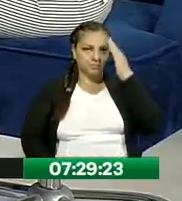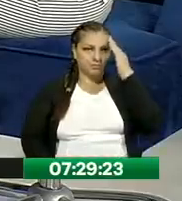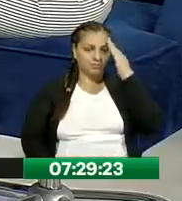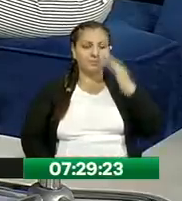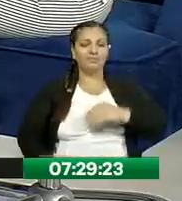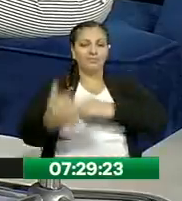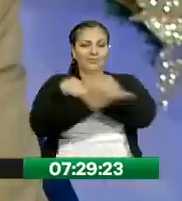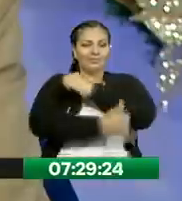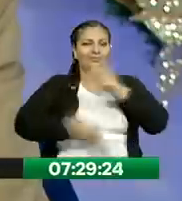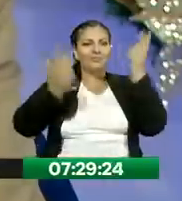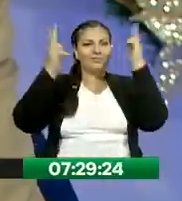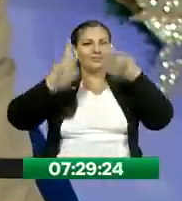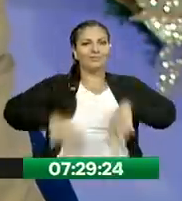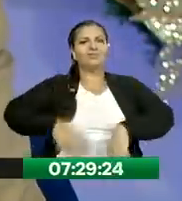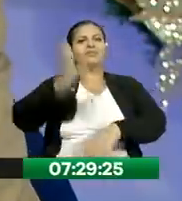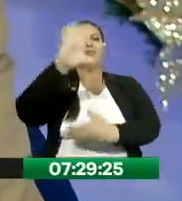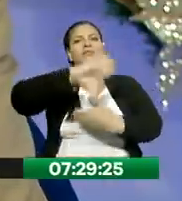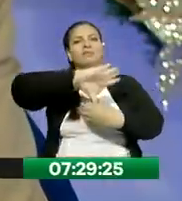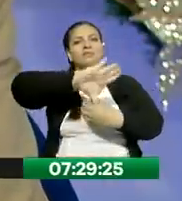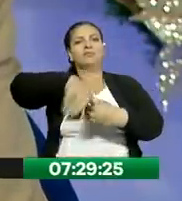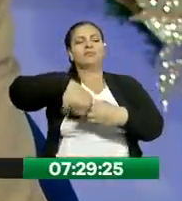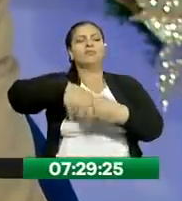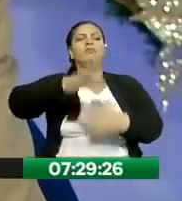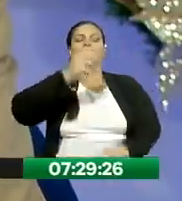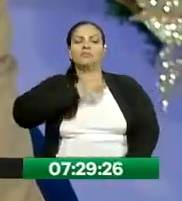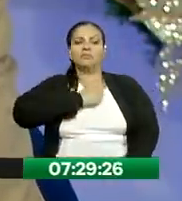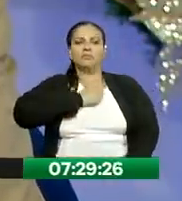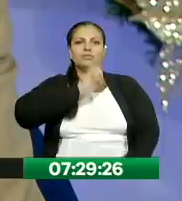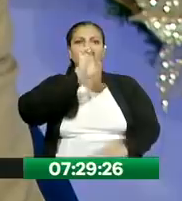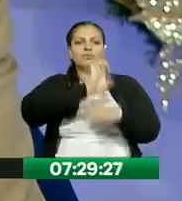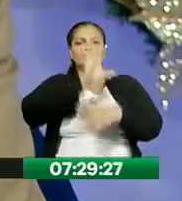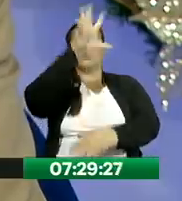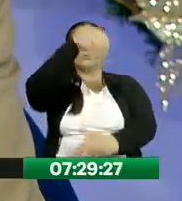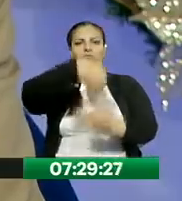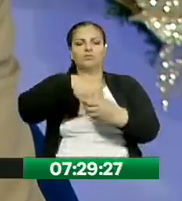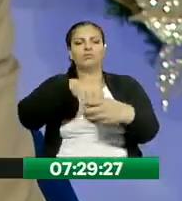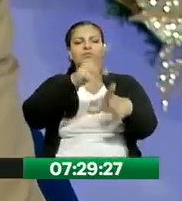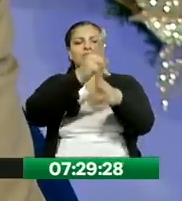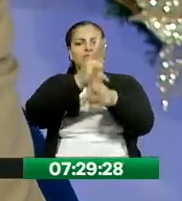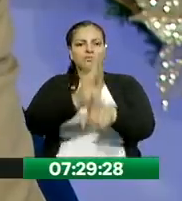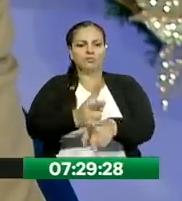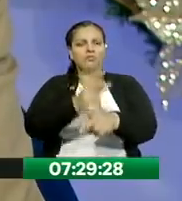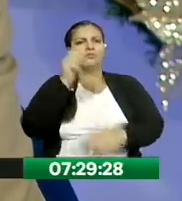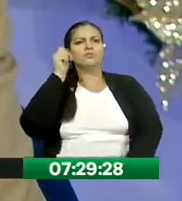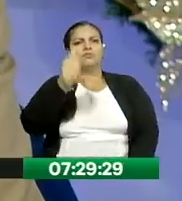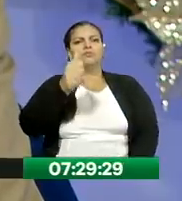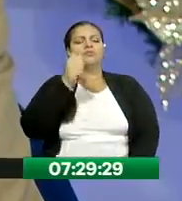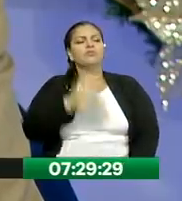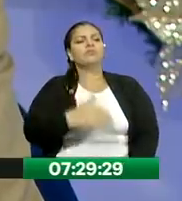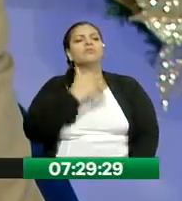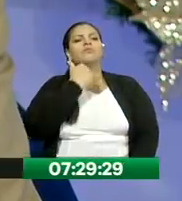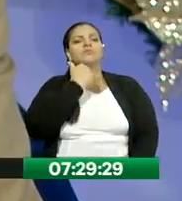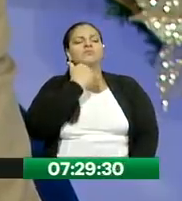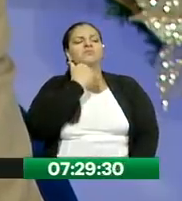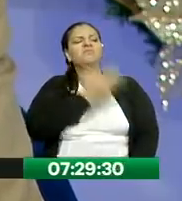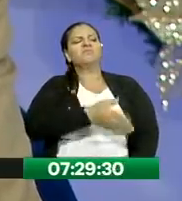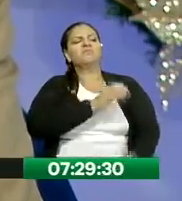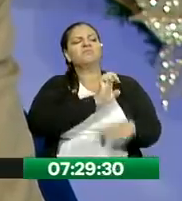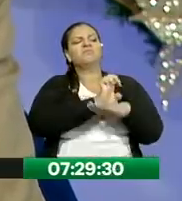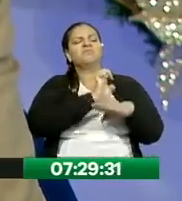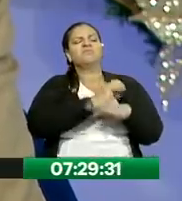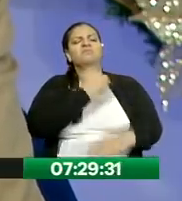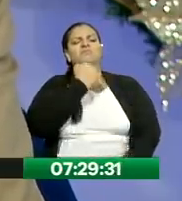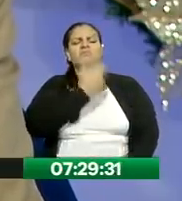ha hecho declaraciones como asilado que son prohibidas en el régimen legal